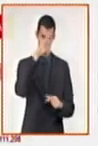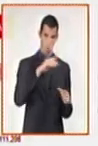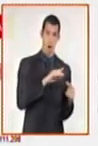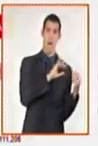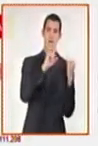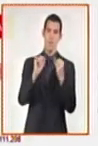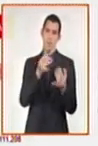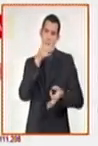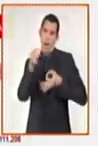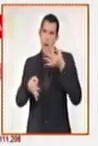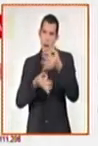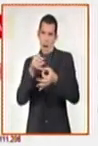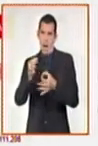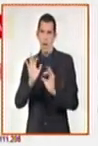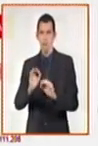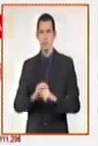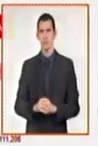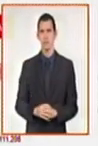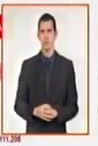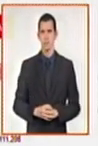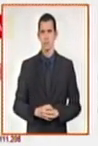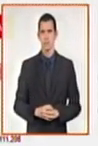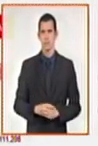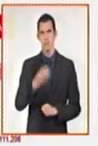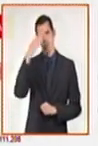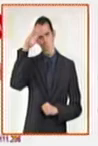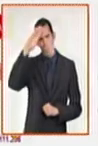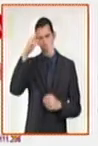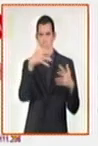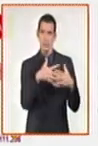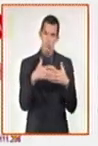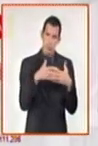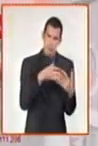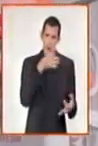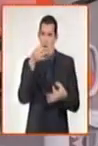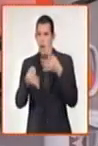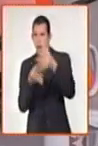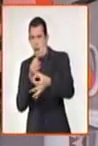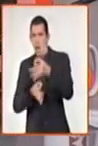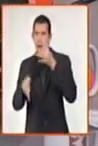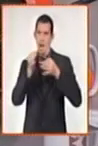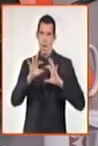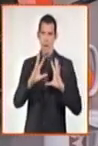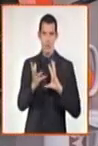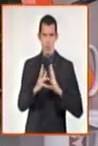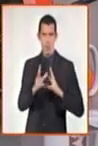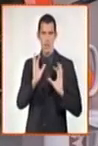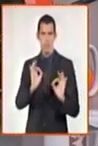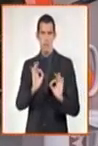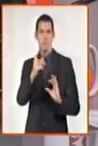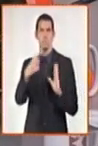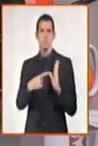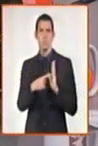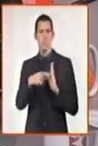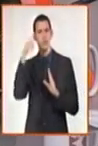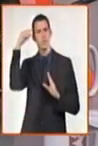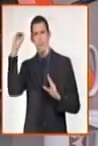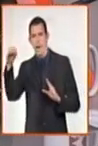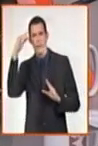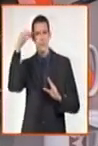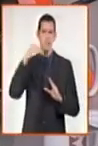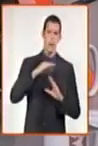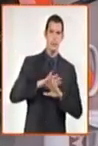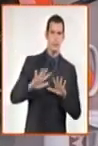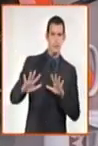gobiernos interesados en los estragos y necesidades para la recuperación en Cuba. Se daba a conocer, pues, declaraciones